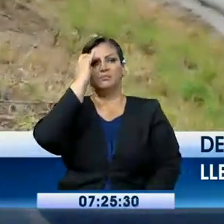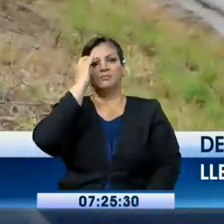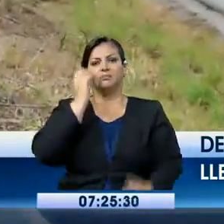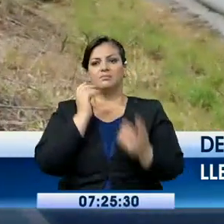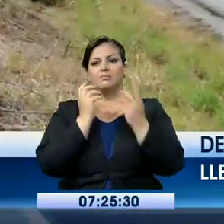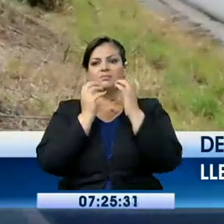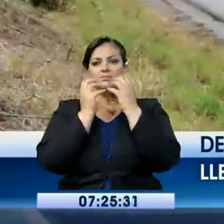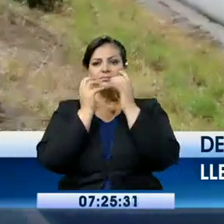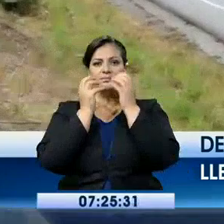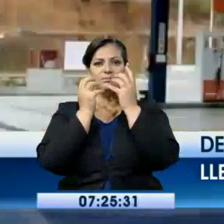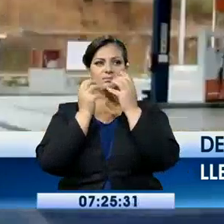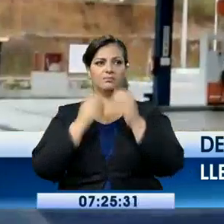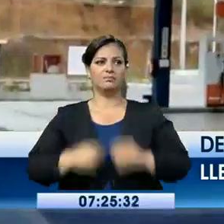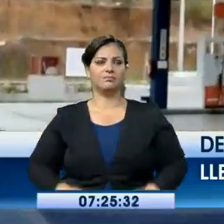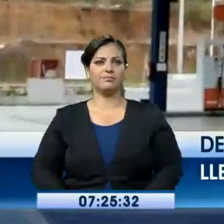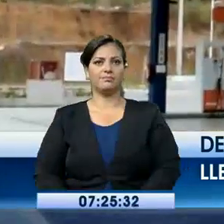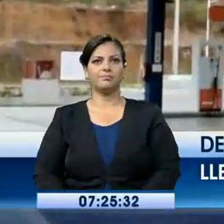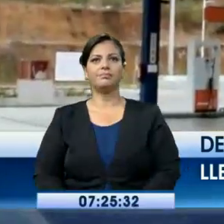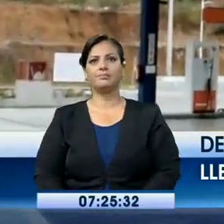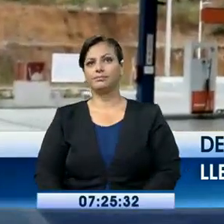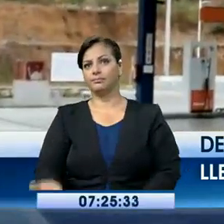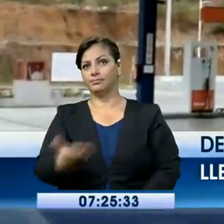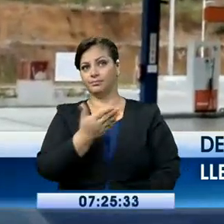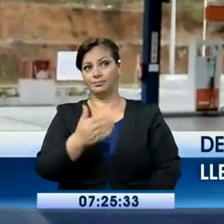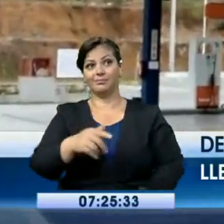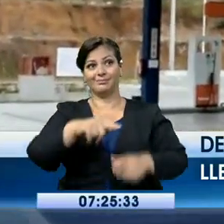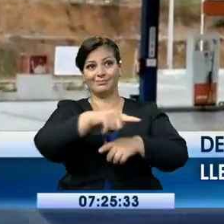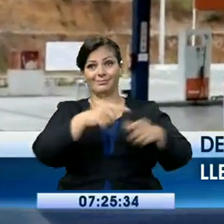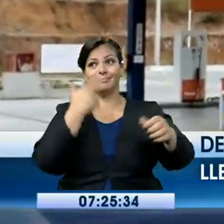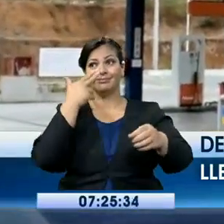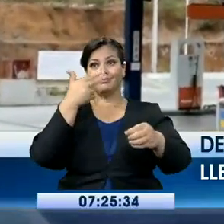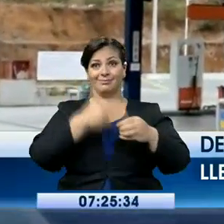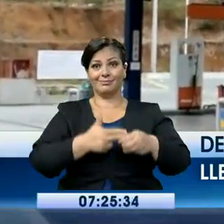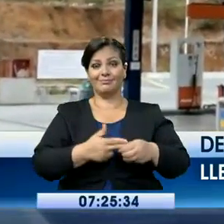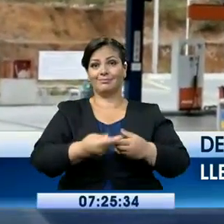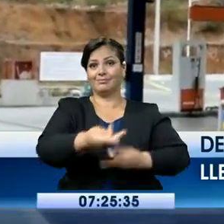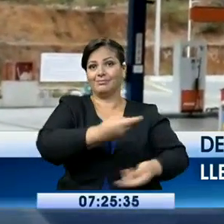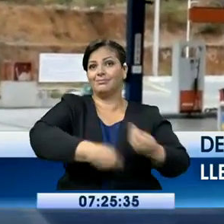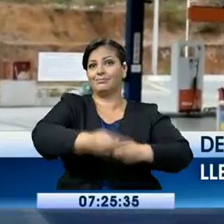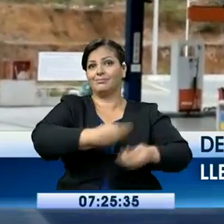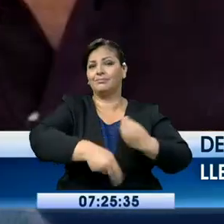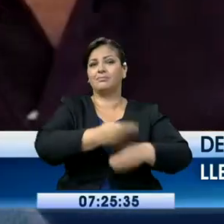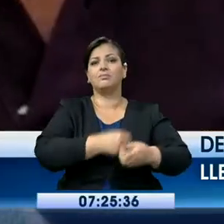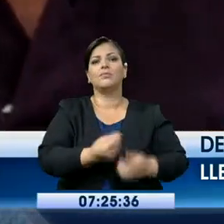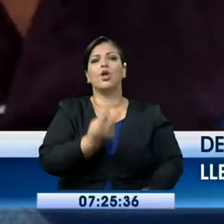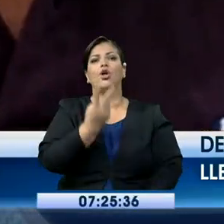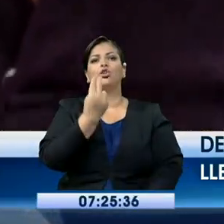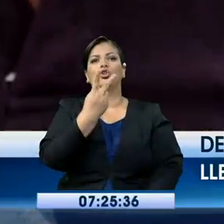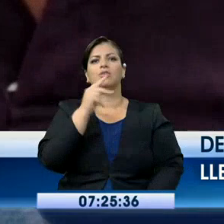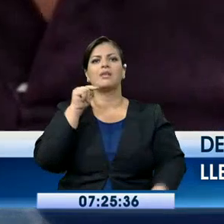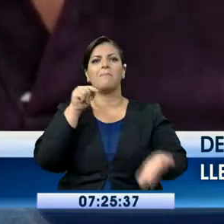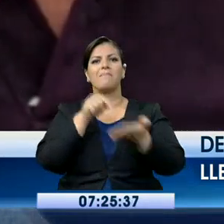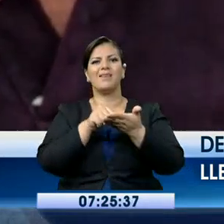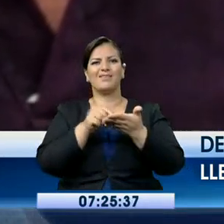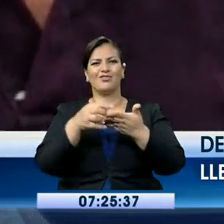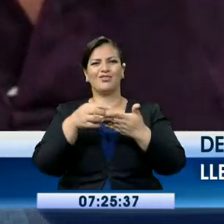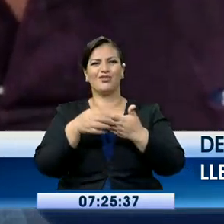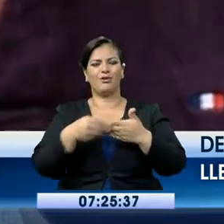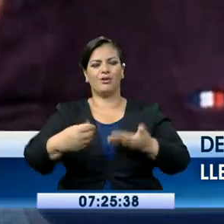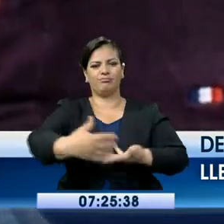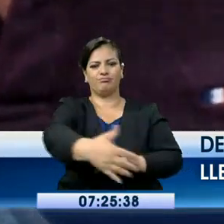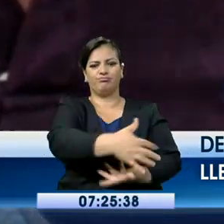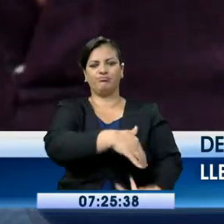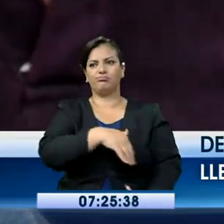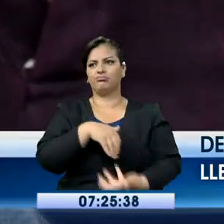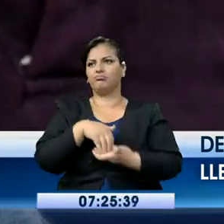esa ciudad depositar $12,000, valor recaudado en la gasolinera durante el feriado. Me interceptaron, prácticamente